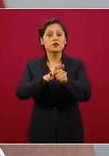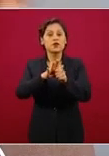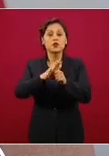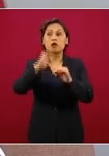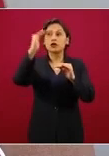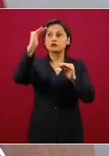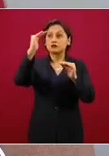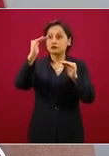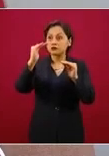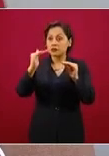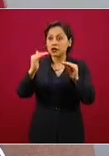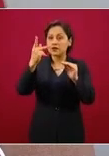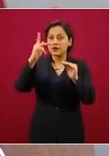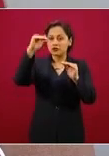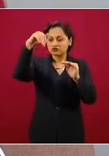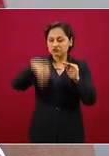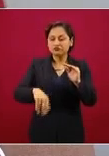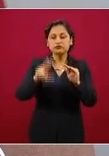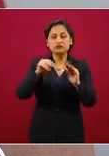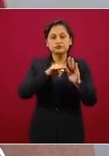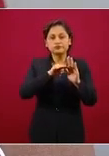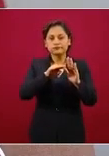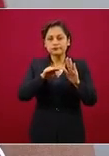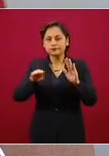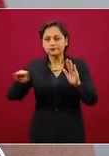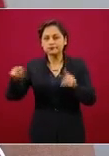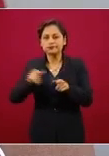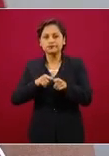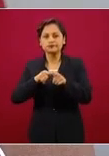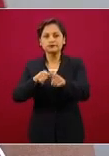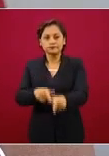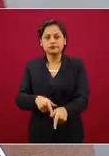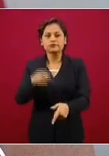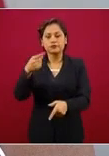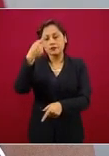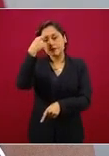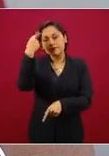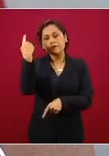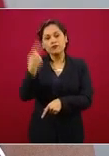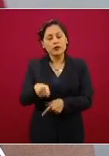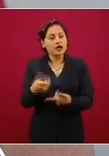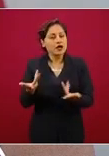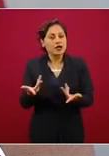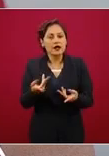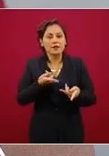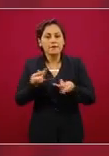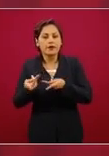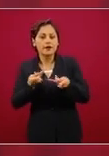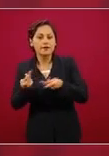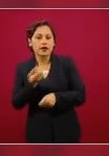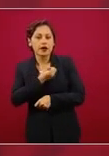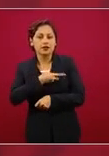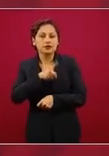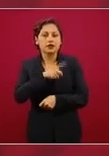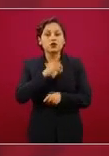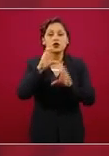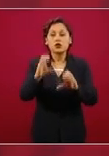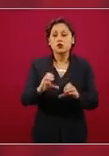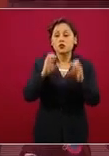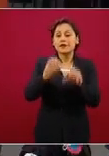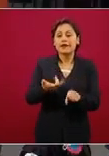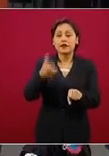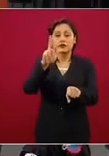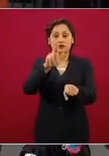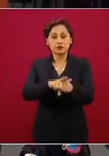máxima demanda de servicios de salud, con el fin, precisamente, como se ha logrado en México, de que no se sobreocupen los hospitales. De